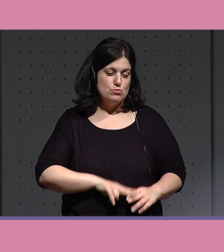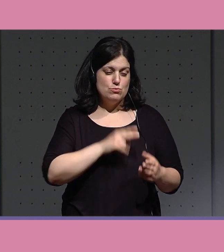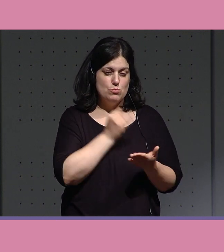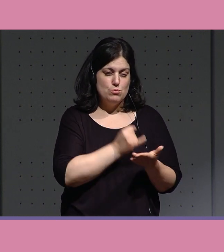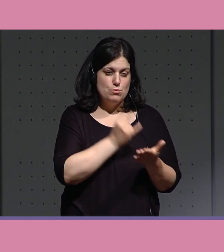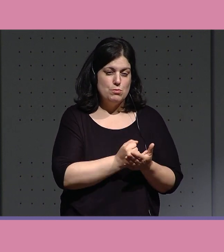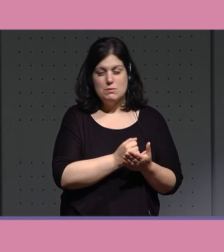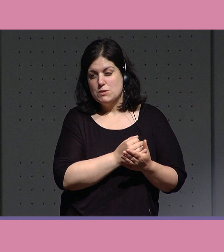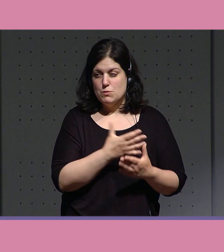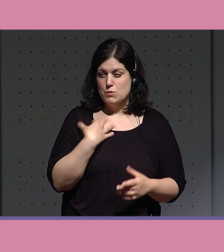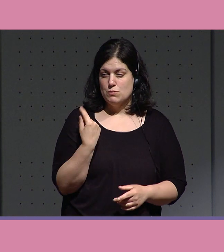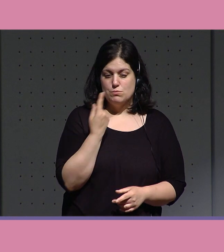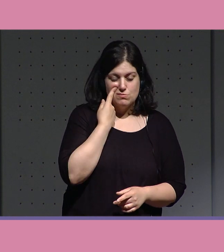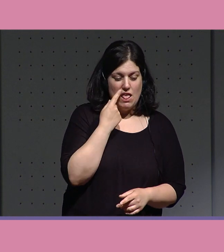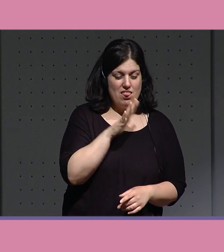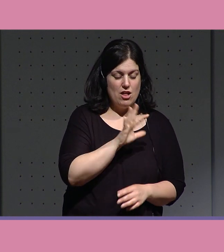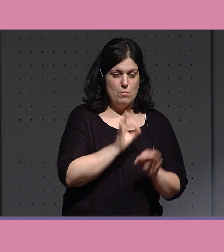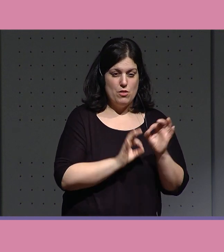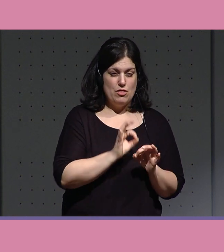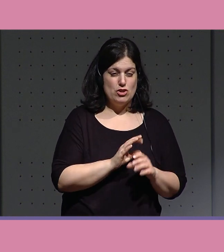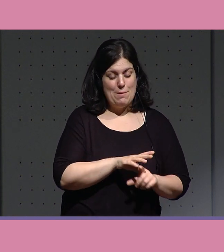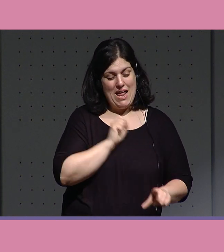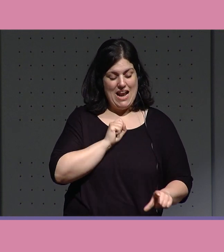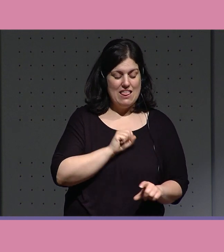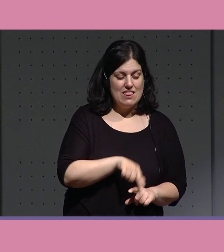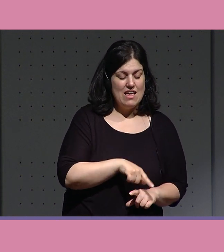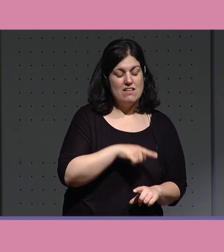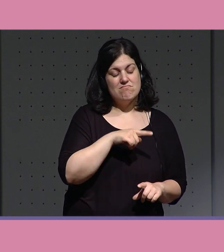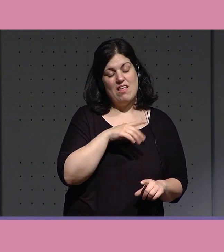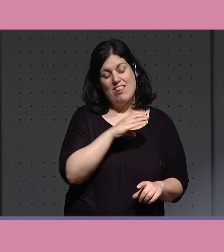solamente el 5% si se hace un array de CGH de los problemas.